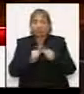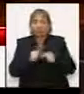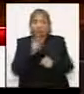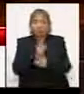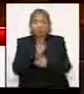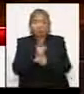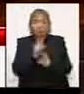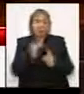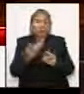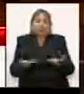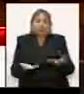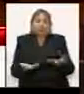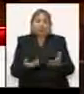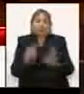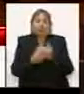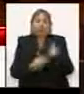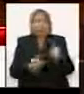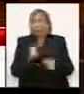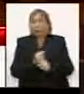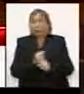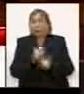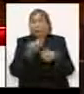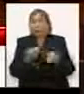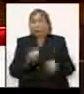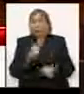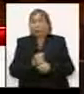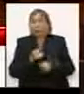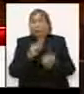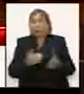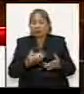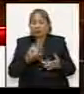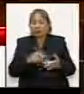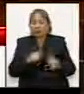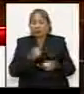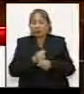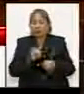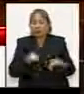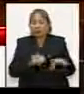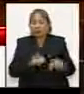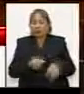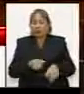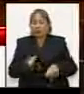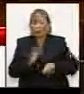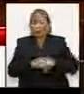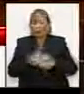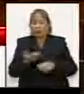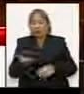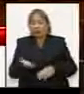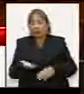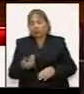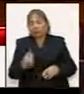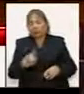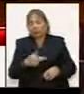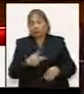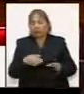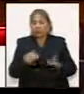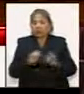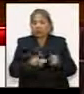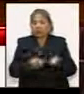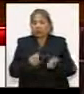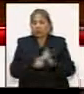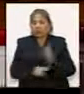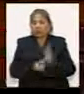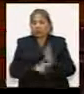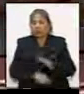No están ahí porque sean de confianza de nadie, son trabajadores que cumplen labores permanentes y sobre eso también debemos, presidenta, legislar.